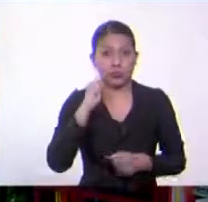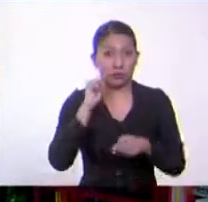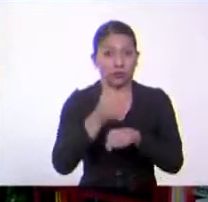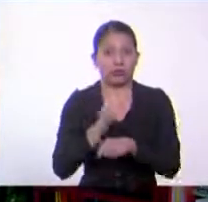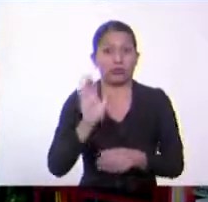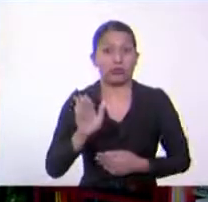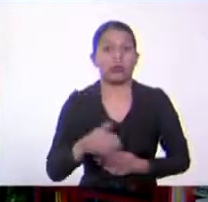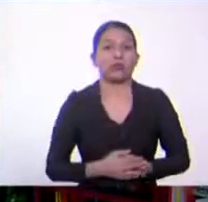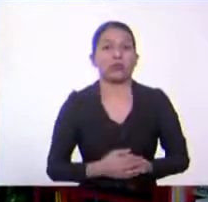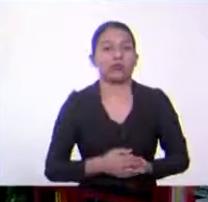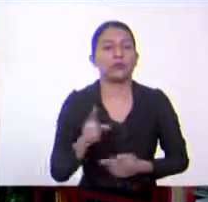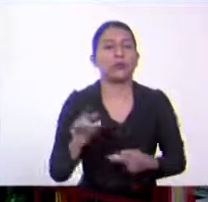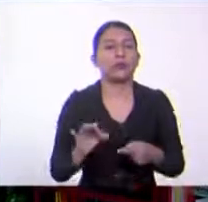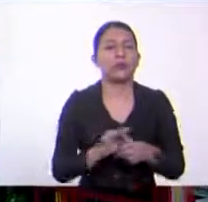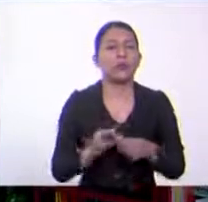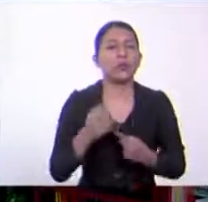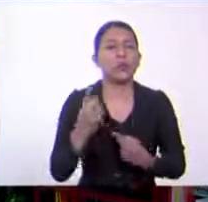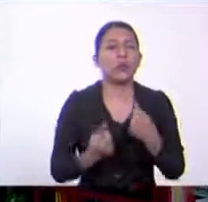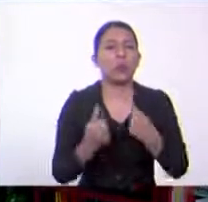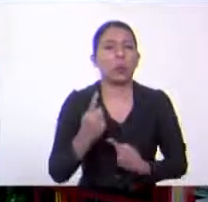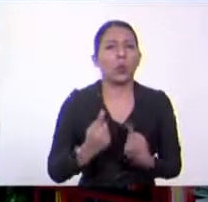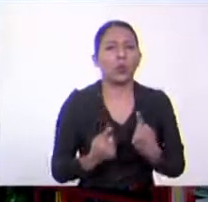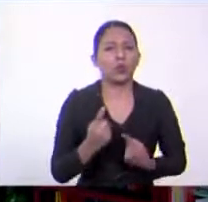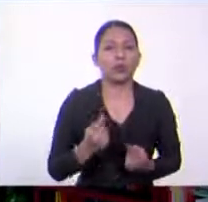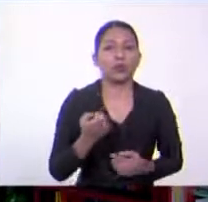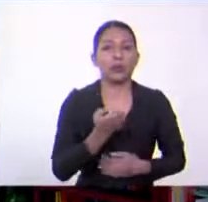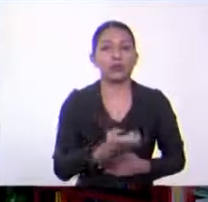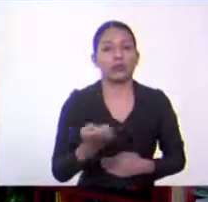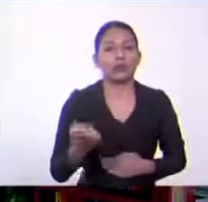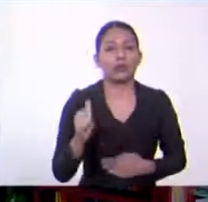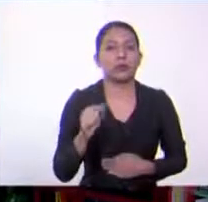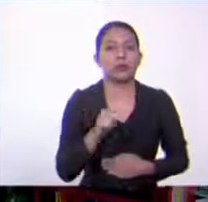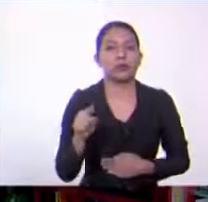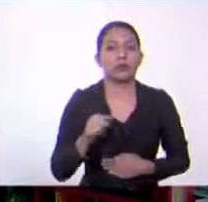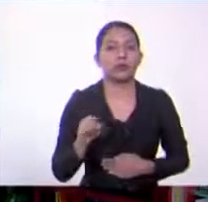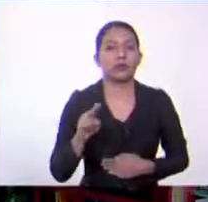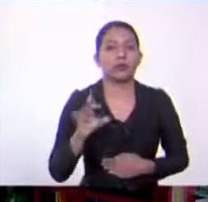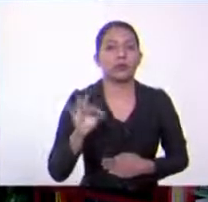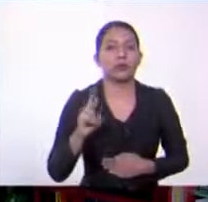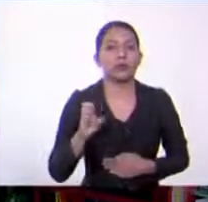en estas funciones interviene el elemento azufre.